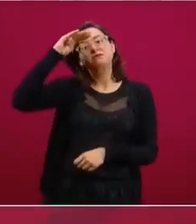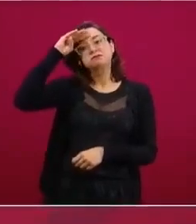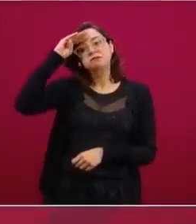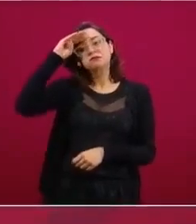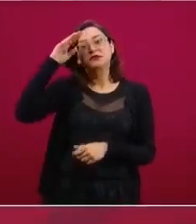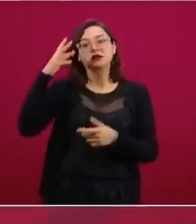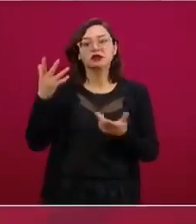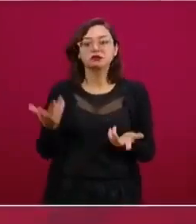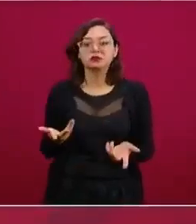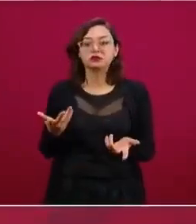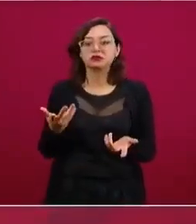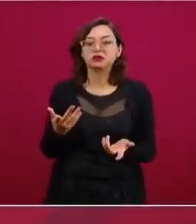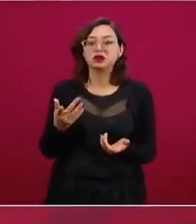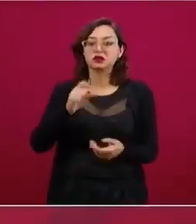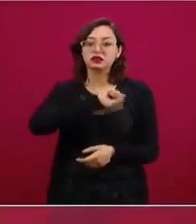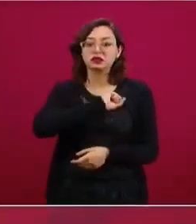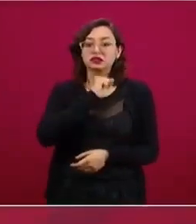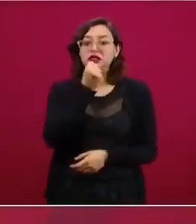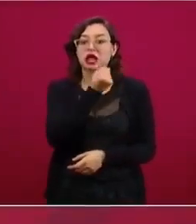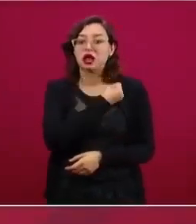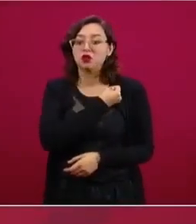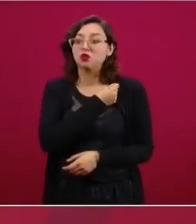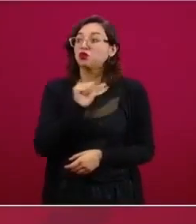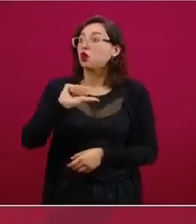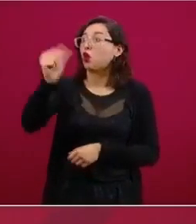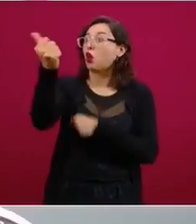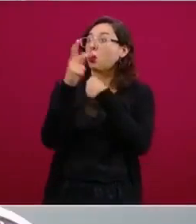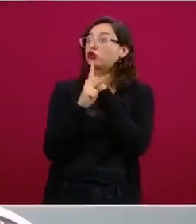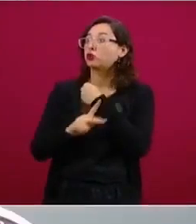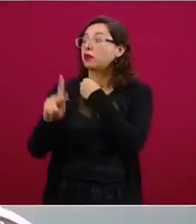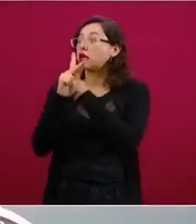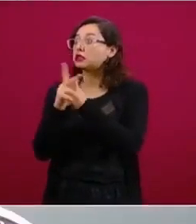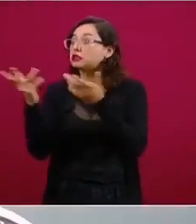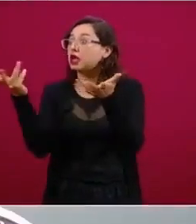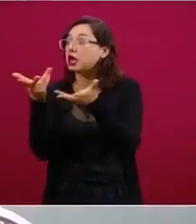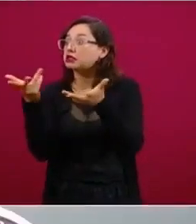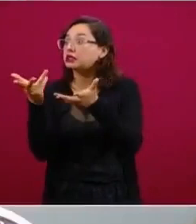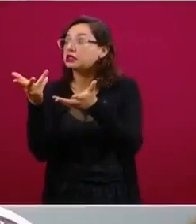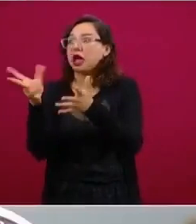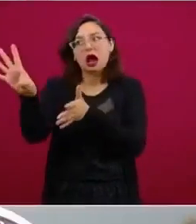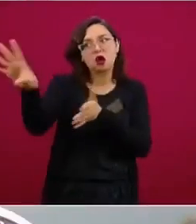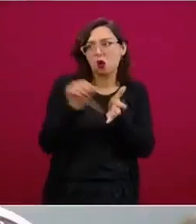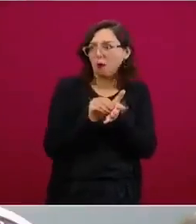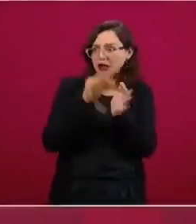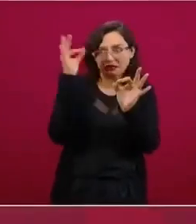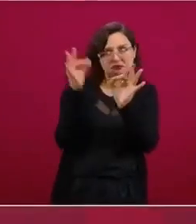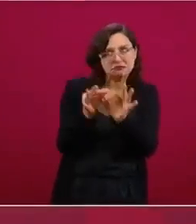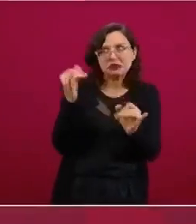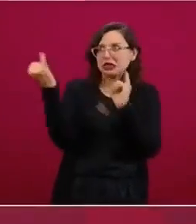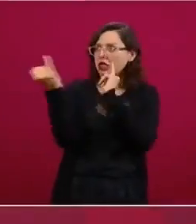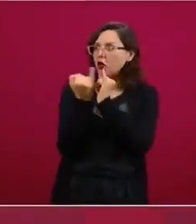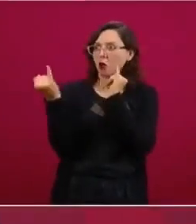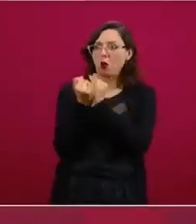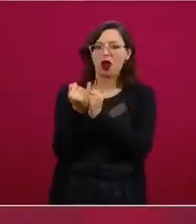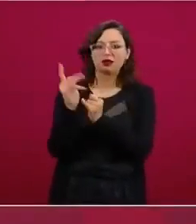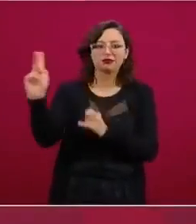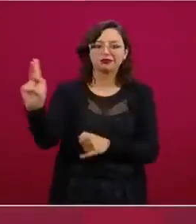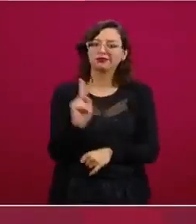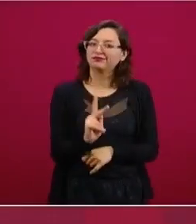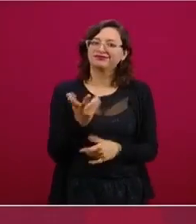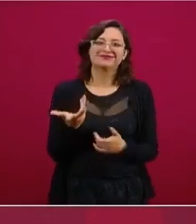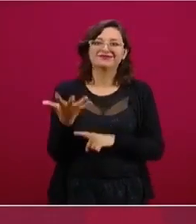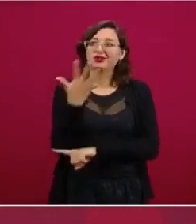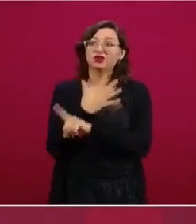de actuación en salud pública se importan mecánica y acríticamente de otras partes del mundo que tienen